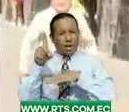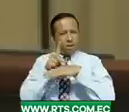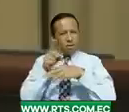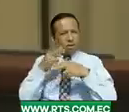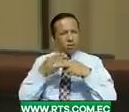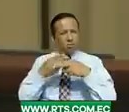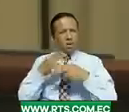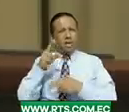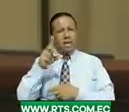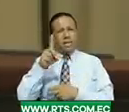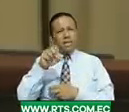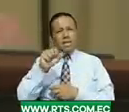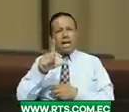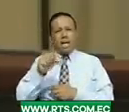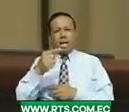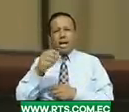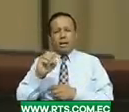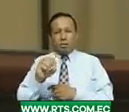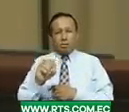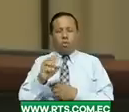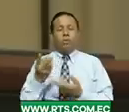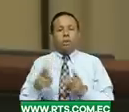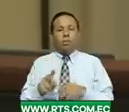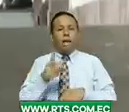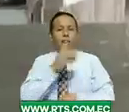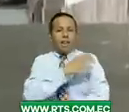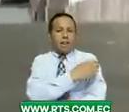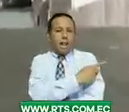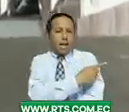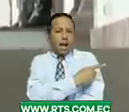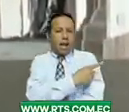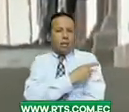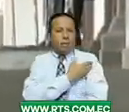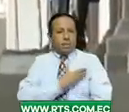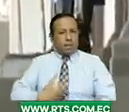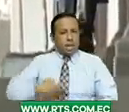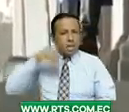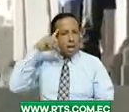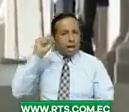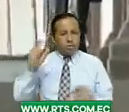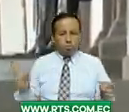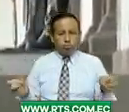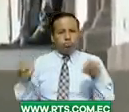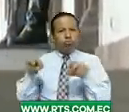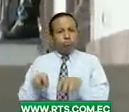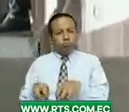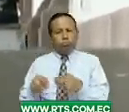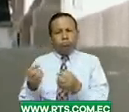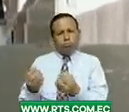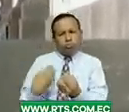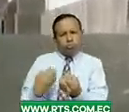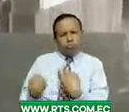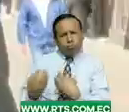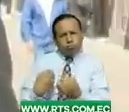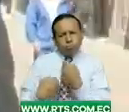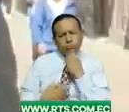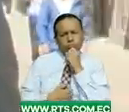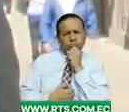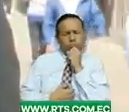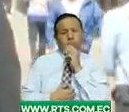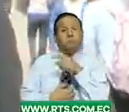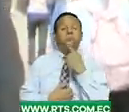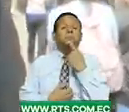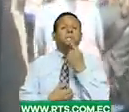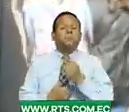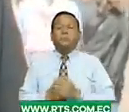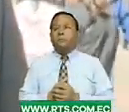asistió para conocer esta propuesta y señaló lo siguiente. Sí, yo tampoco creo que el IES está en un